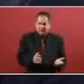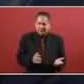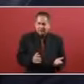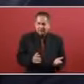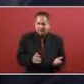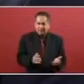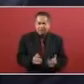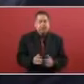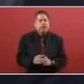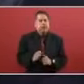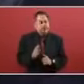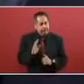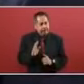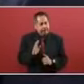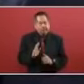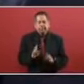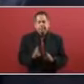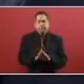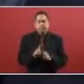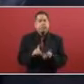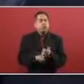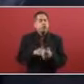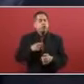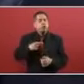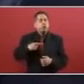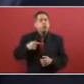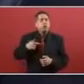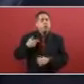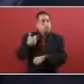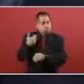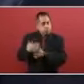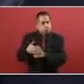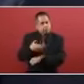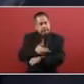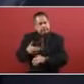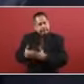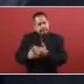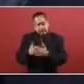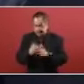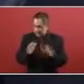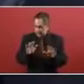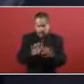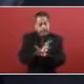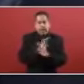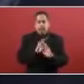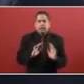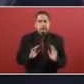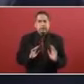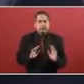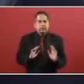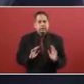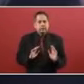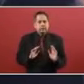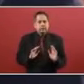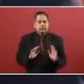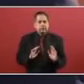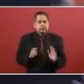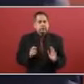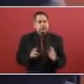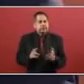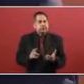Entonces, vamos a que cambien estas